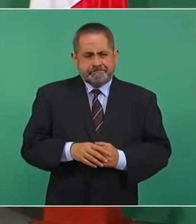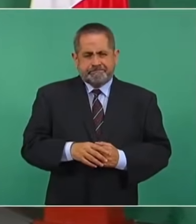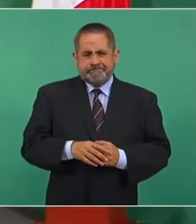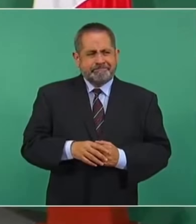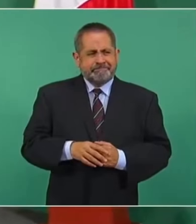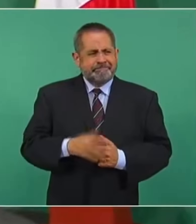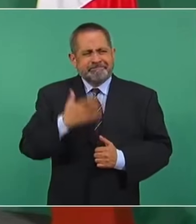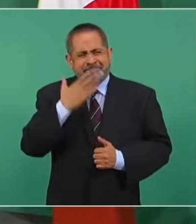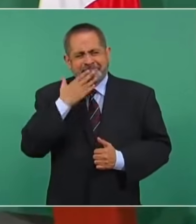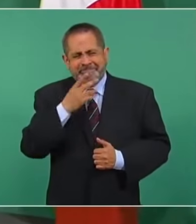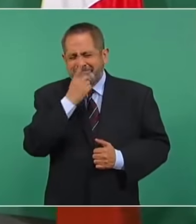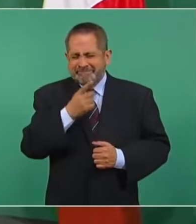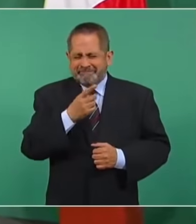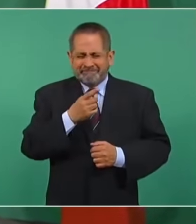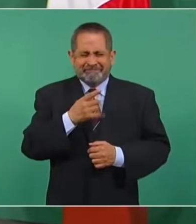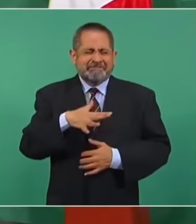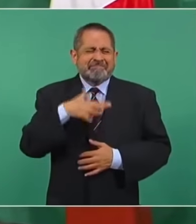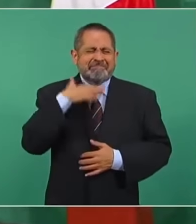inmoralidad.